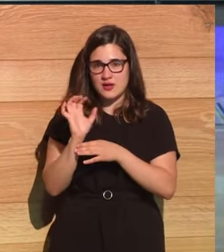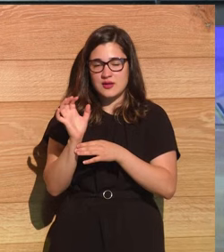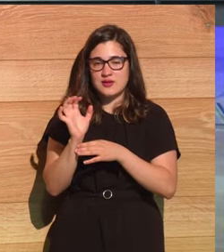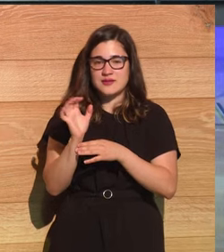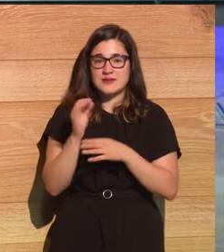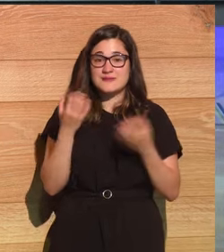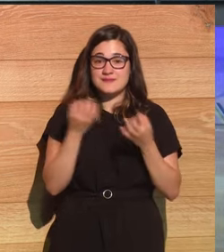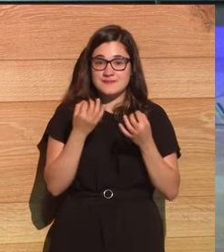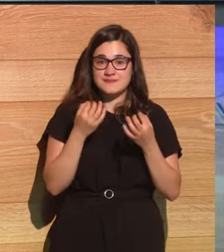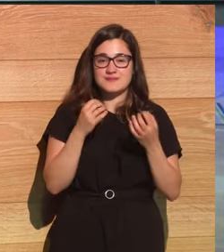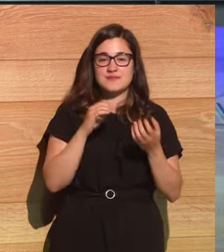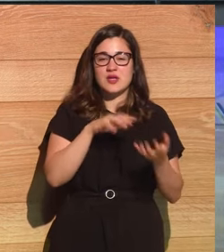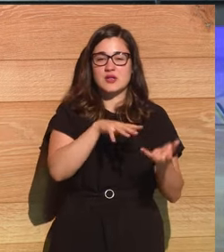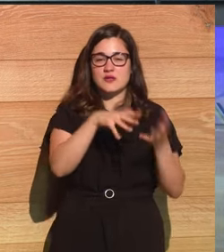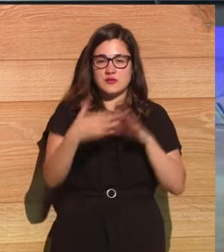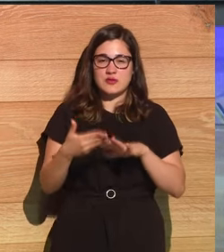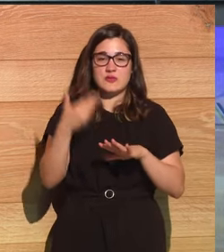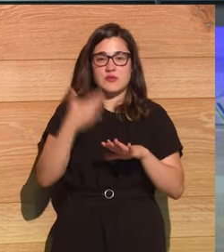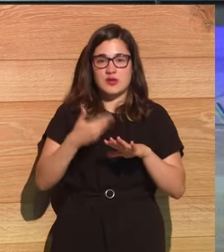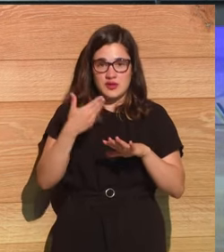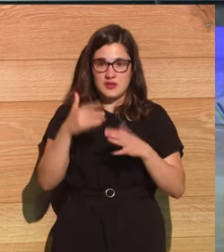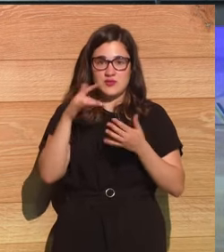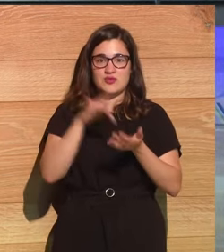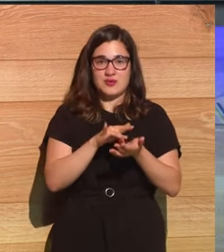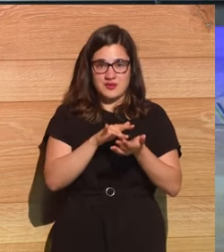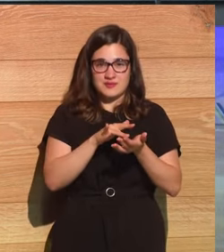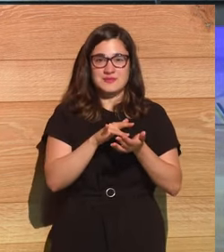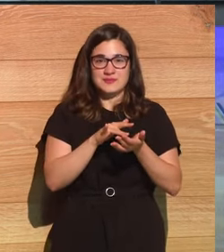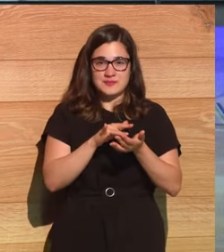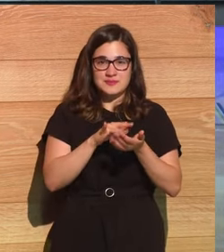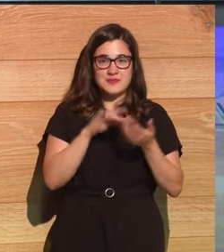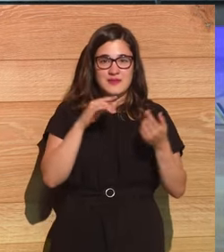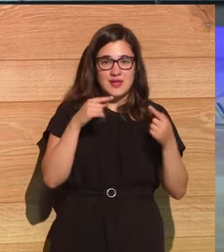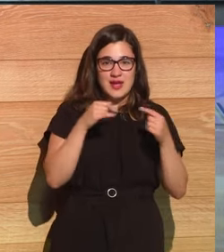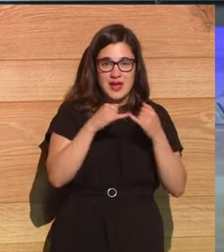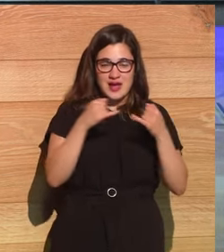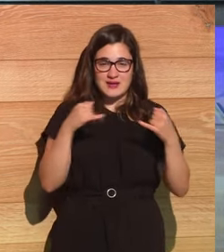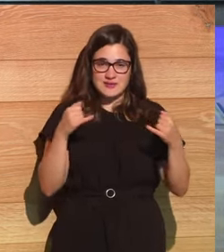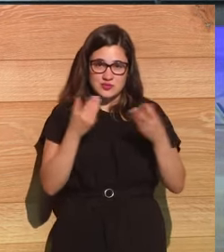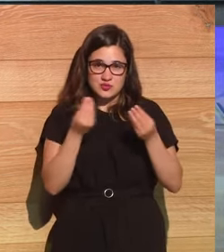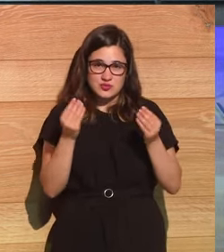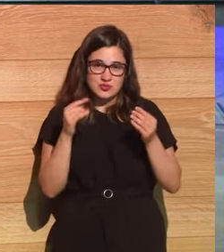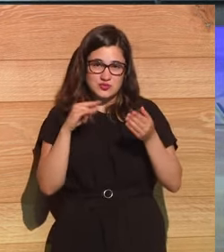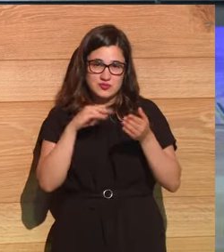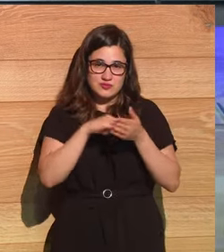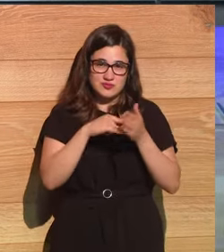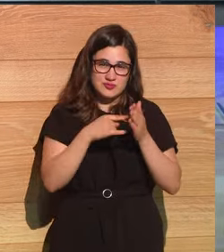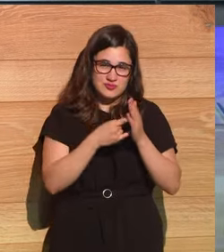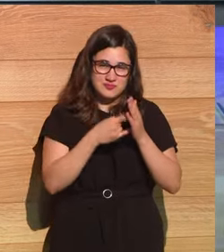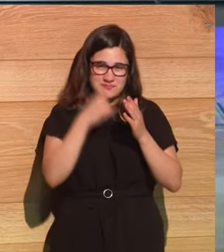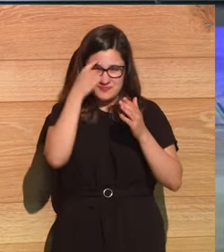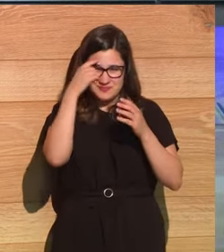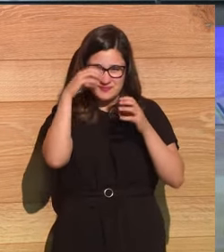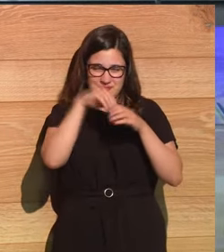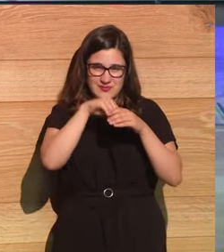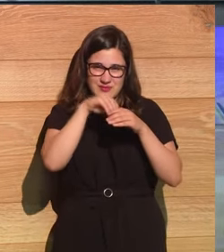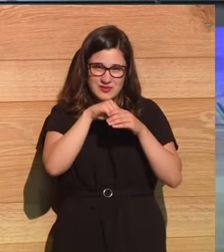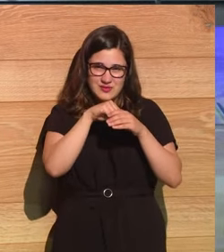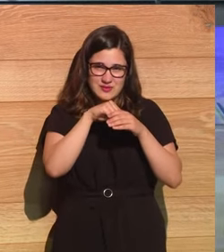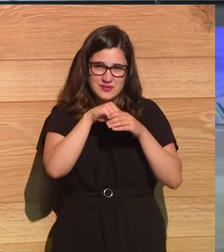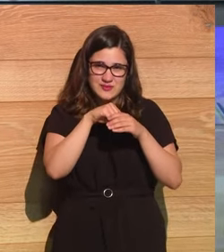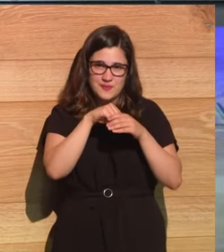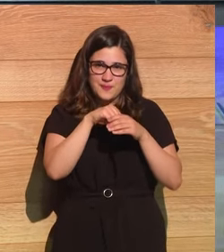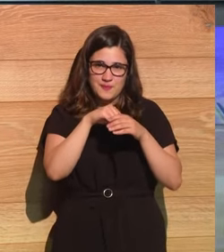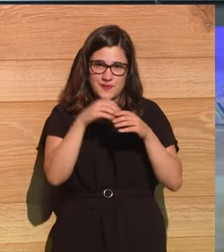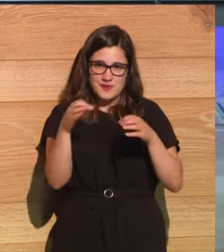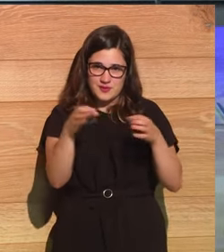es una transformación importante. Es decir, muchos de esos cableados y circuitos neuronales que están funcionando, los que no se utilizaban, se cortan